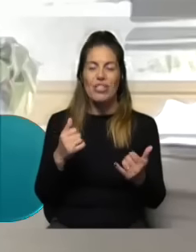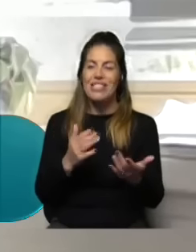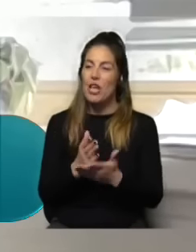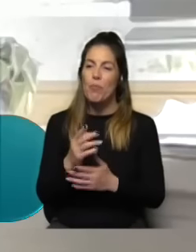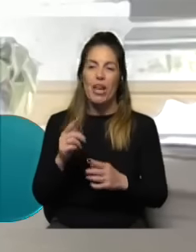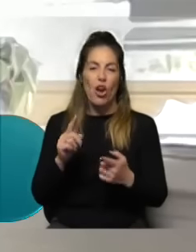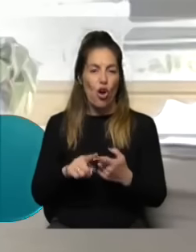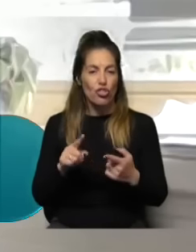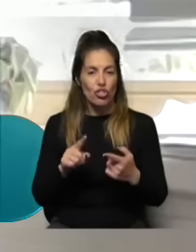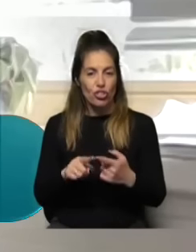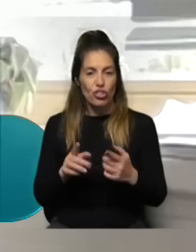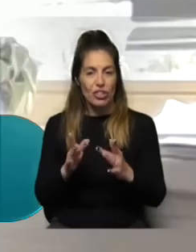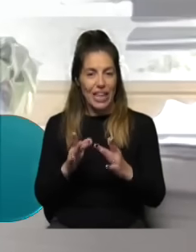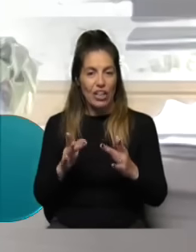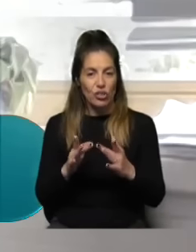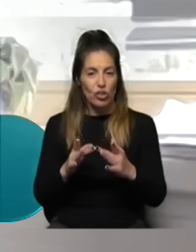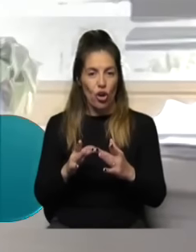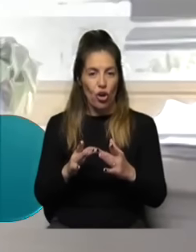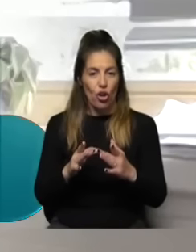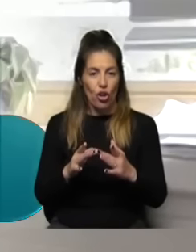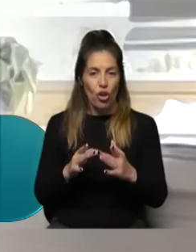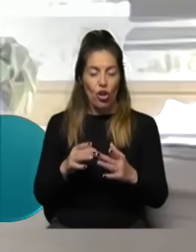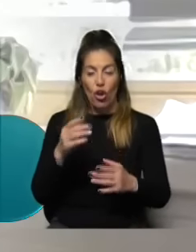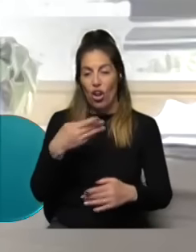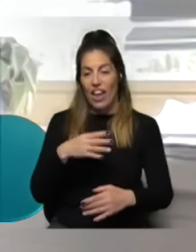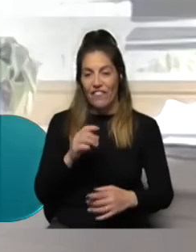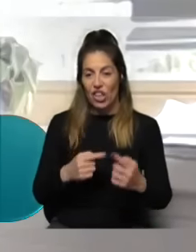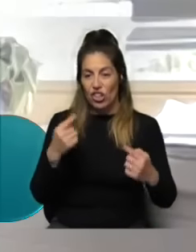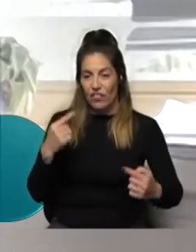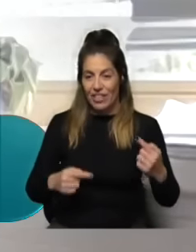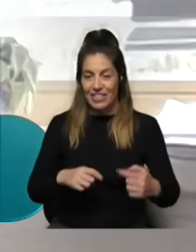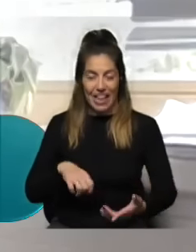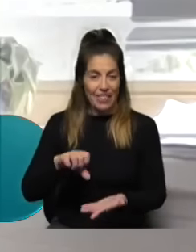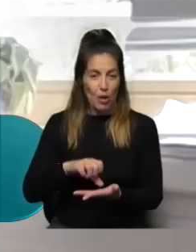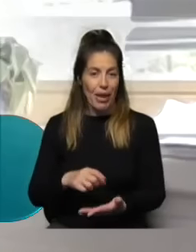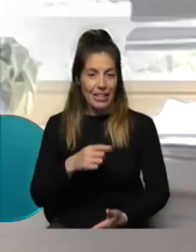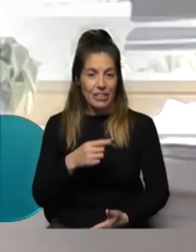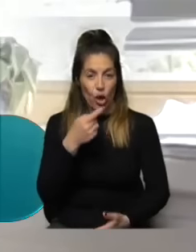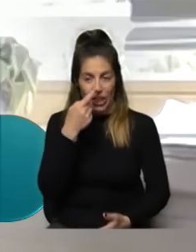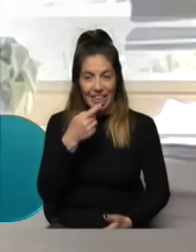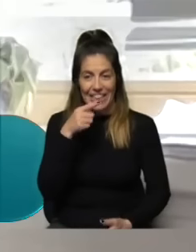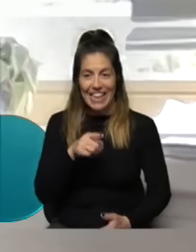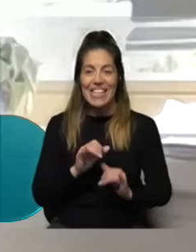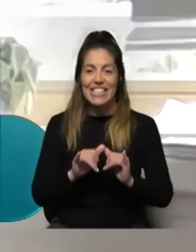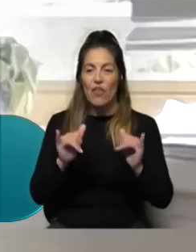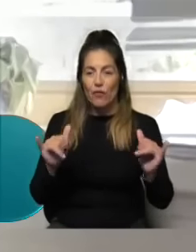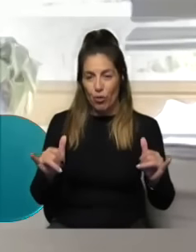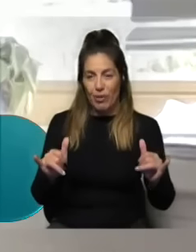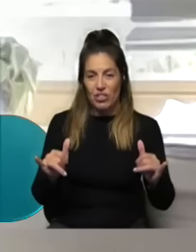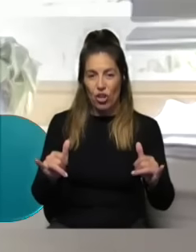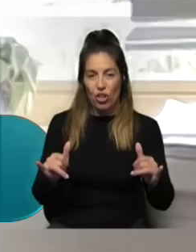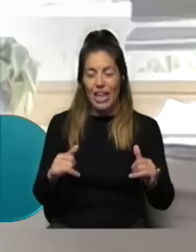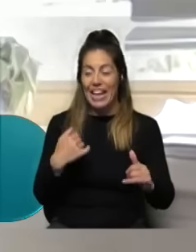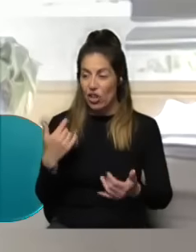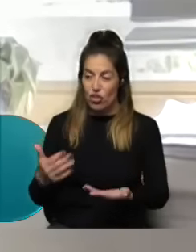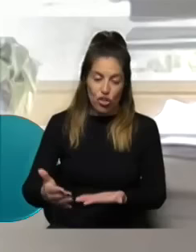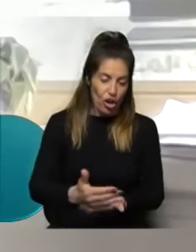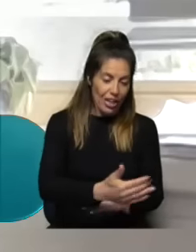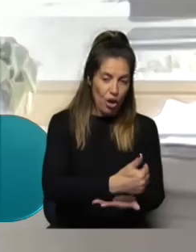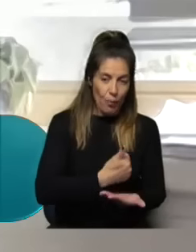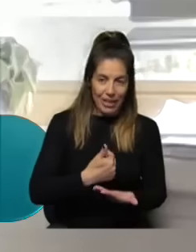vínculo con la fauna y con la biodiversidad del país, y con interés esto de que esa información que capaz que estábamos juntando